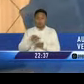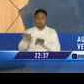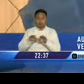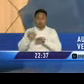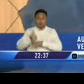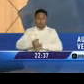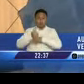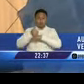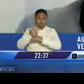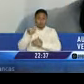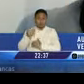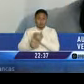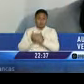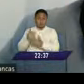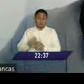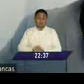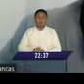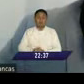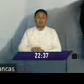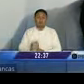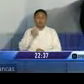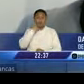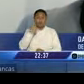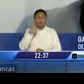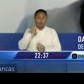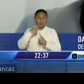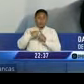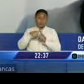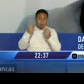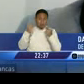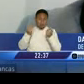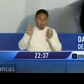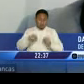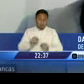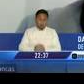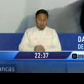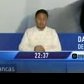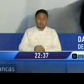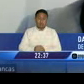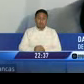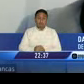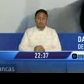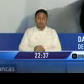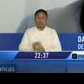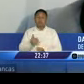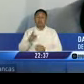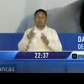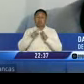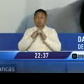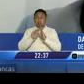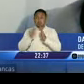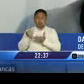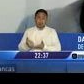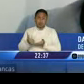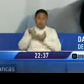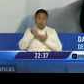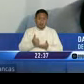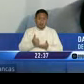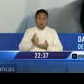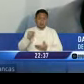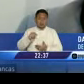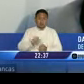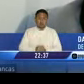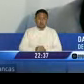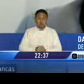las autoridades de control. Una prueba positiva rápida de antígenos casera podría ayudar definitivamente